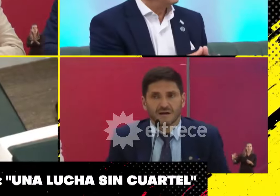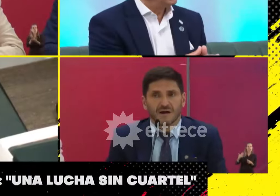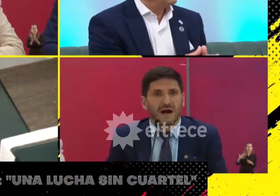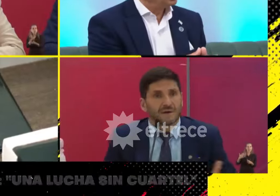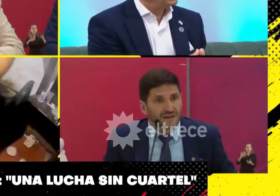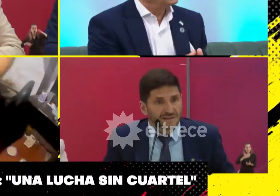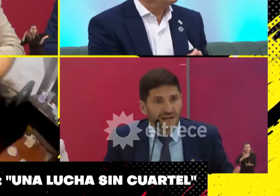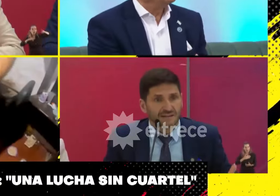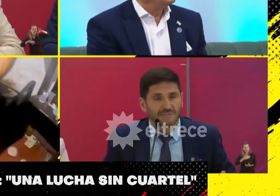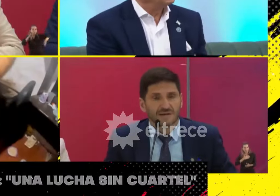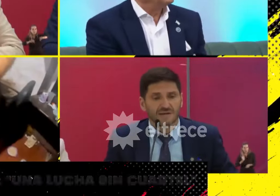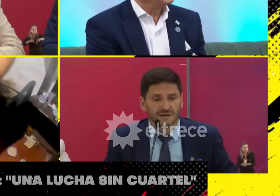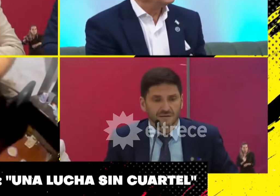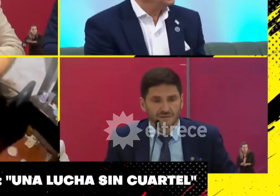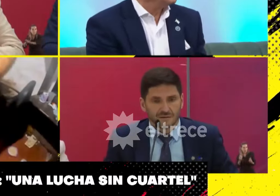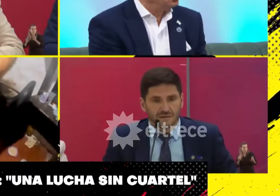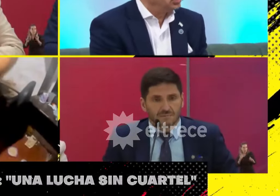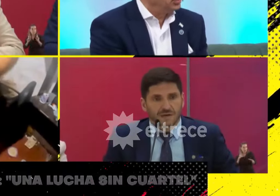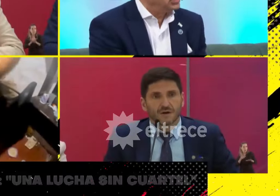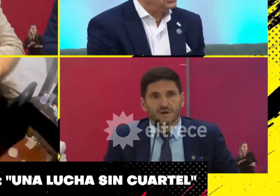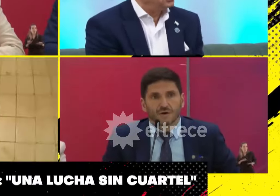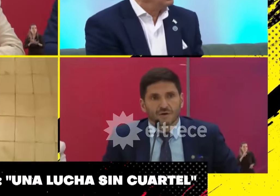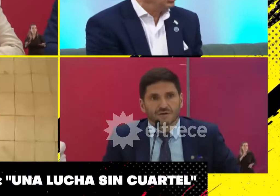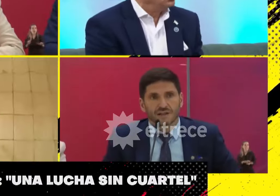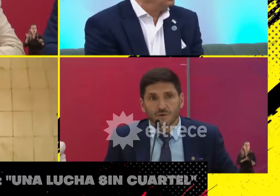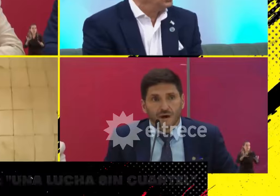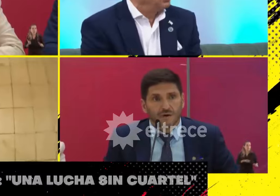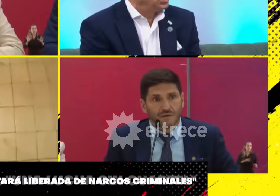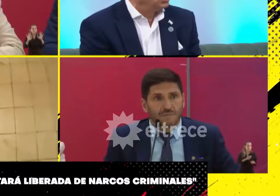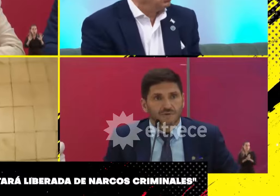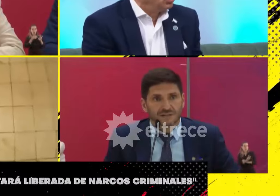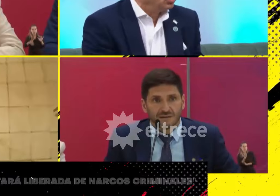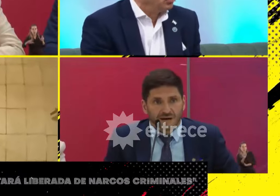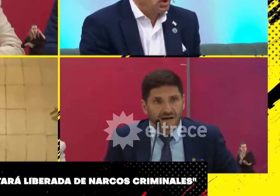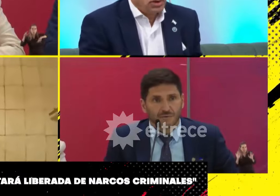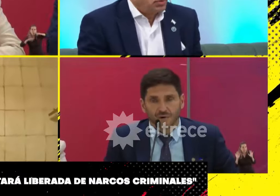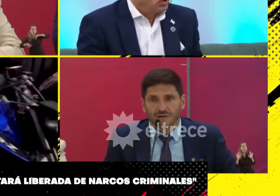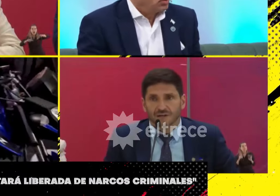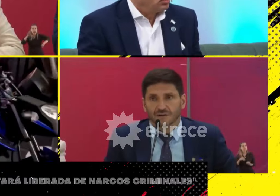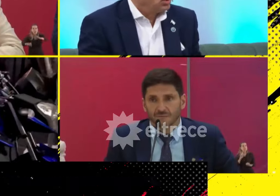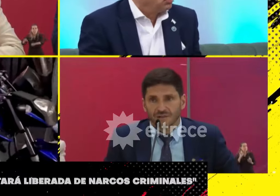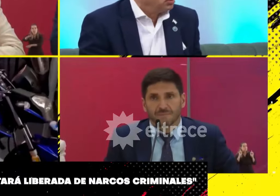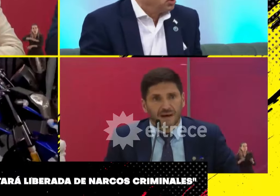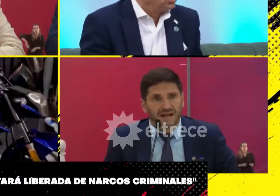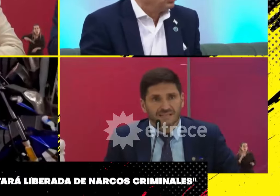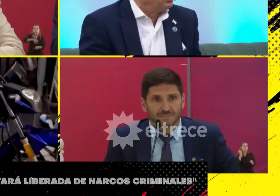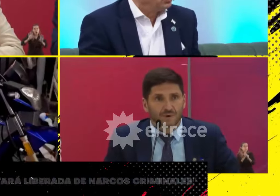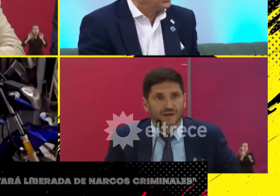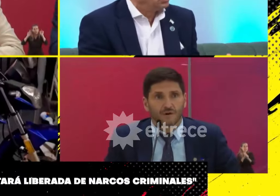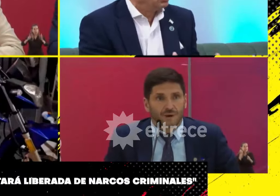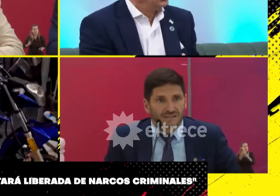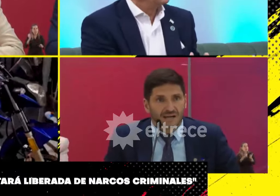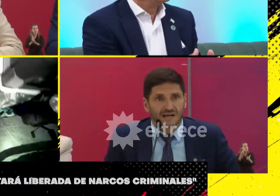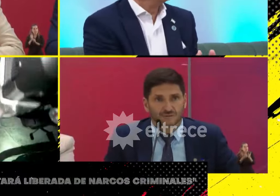los resultados, yo me inclino a favor de Patricia. De hecho, yo voté a Patricia, no ganó, voté a Milei. Digo, lo digo esto públicamente porque lo digo en todos lados y no tengo ningún reparo